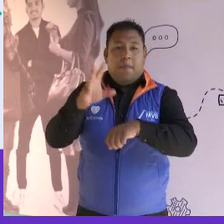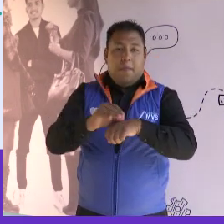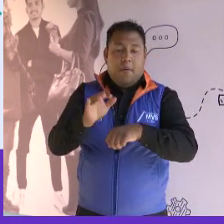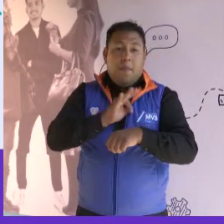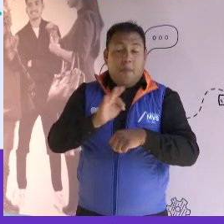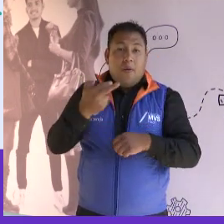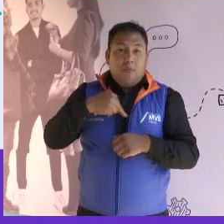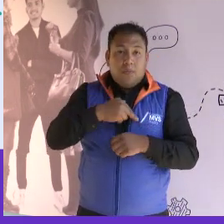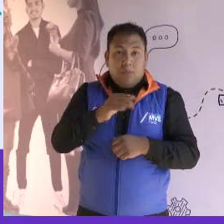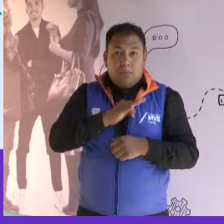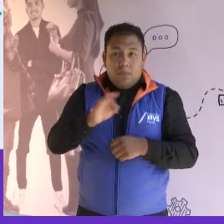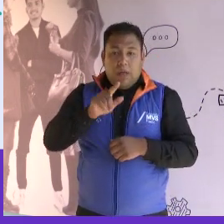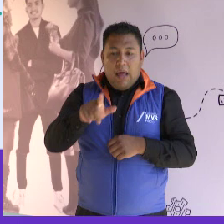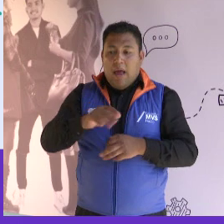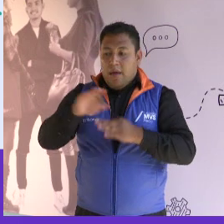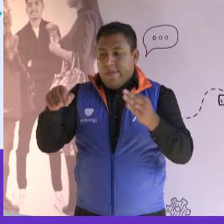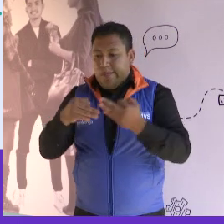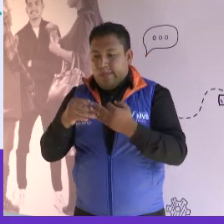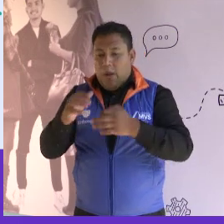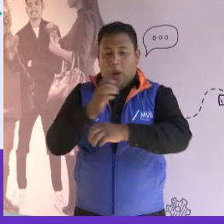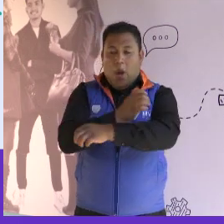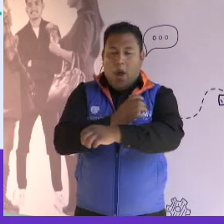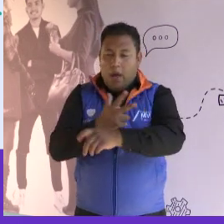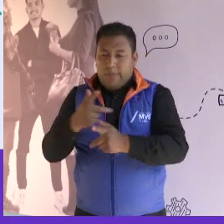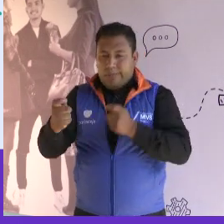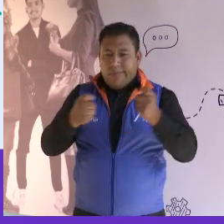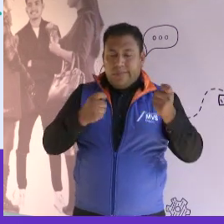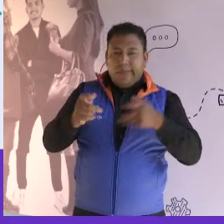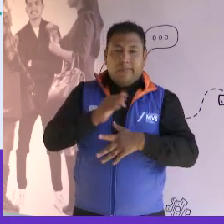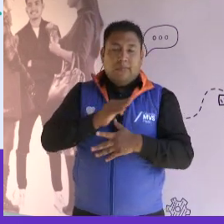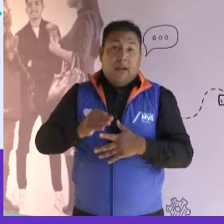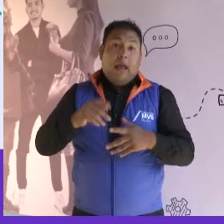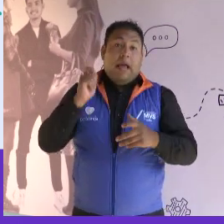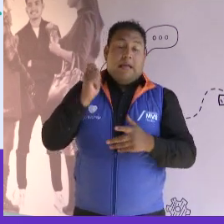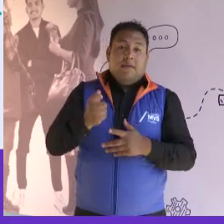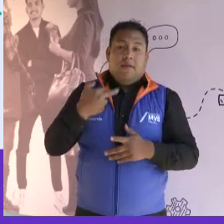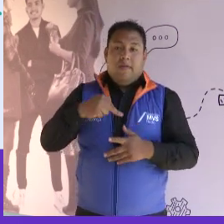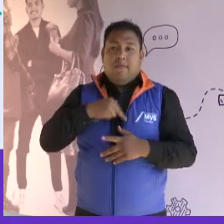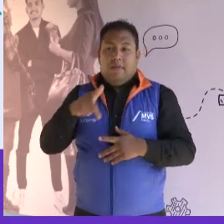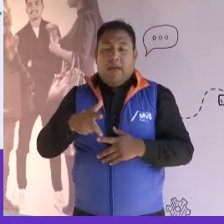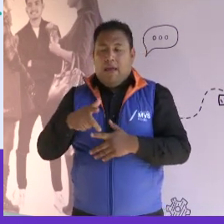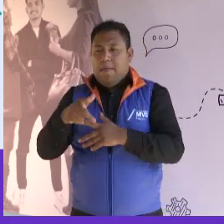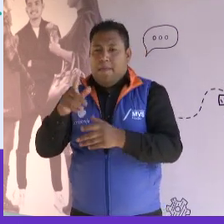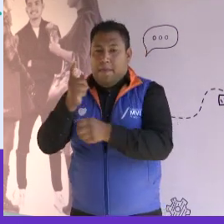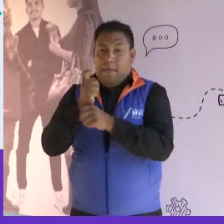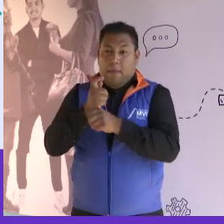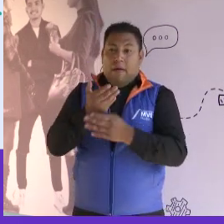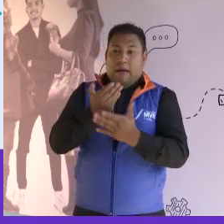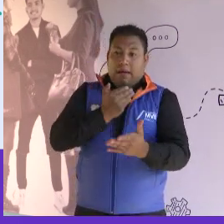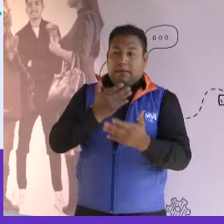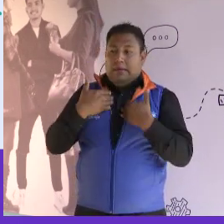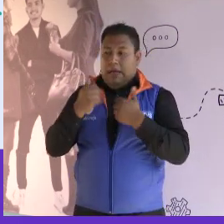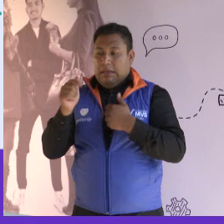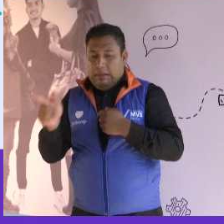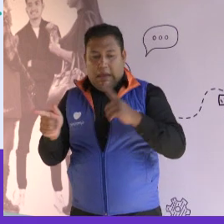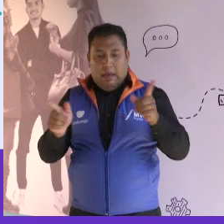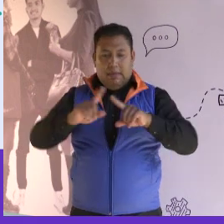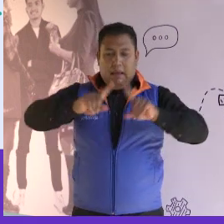Eso fue como la estrategia que hicimos para identificar esas disparidades y poder atenderlas. Y en el segundo